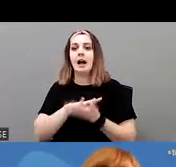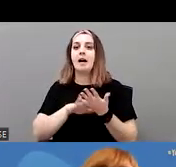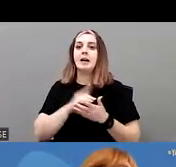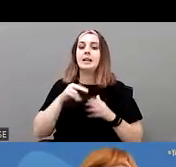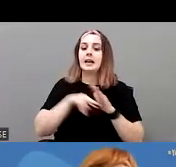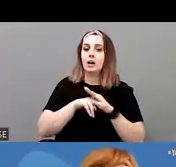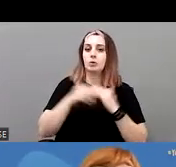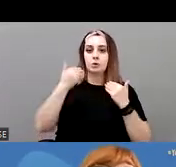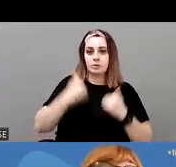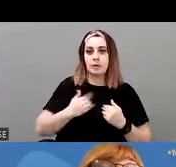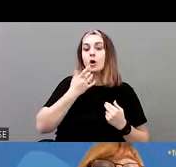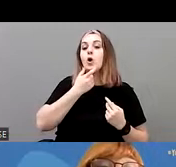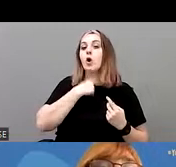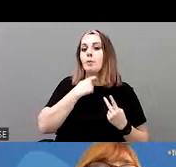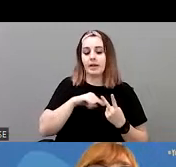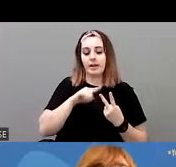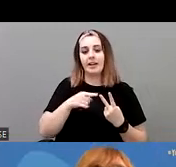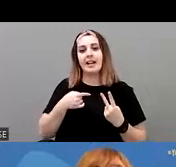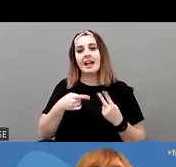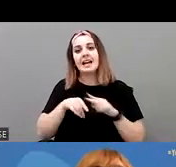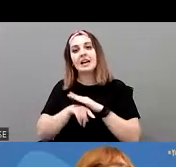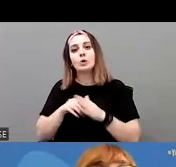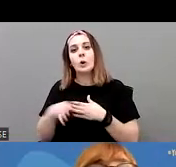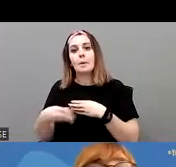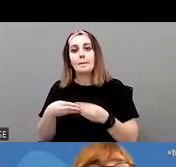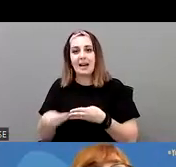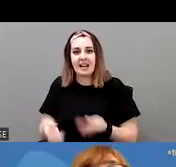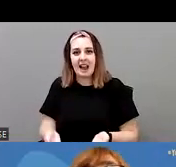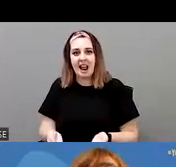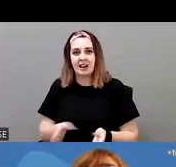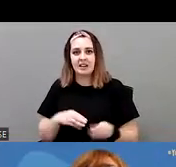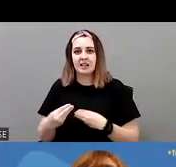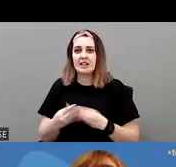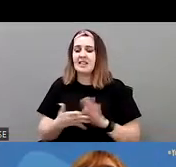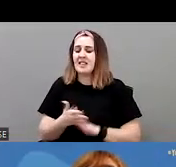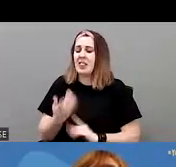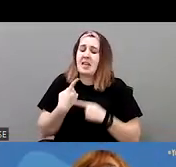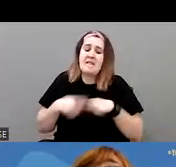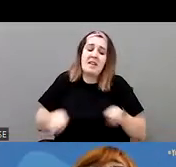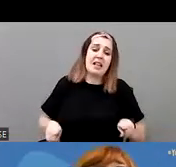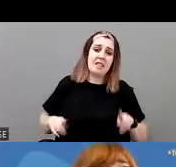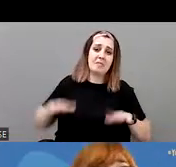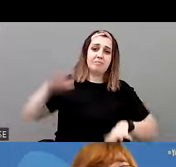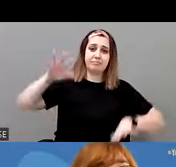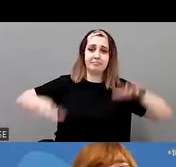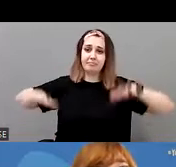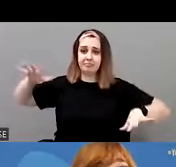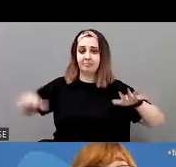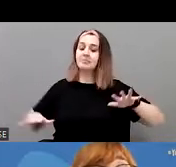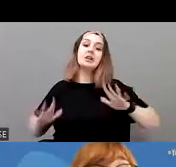¿vale? Logopeda. Y ahora, recursos materiales. Se ha hecho mucha referencia. En el catálogo de